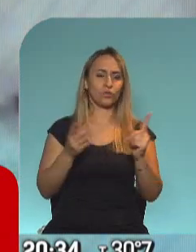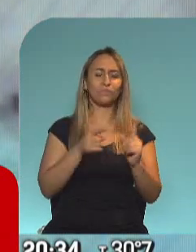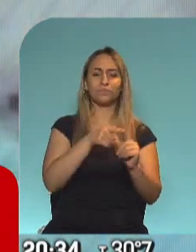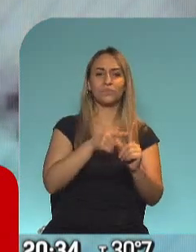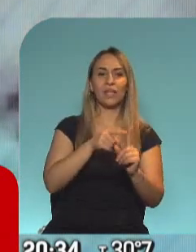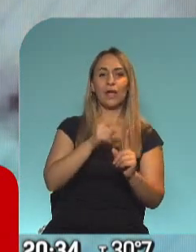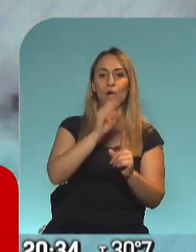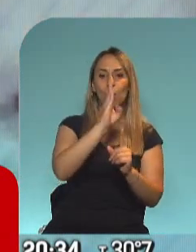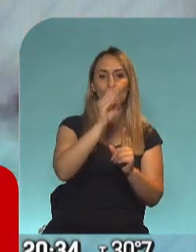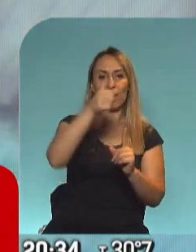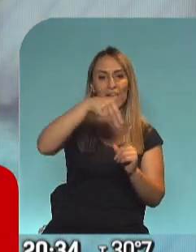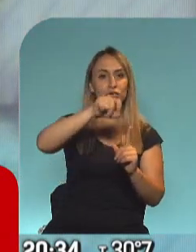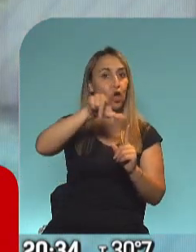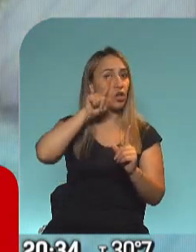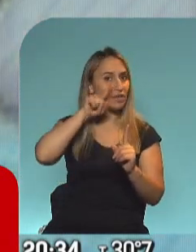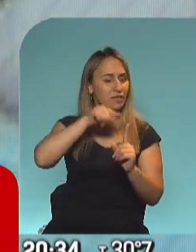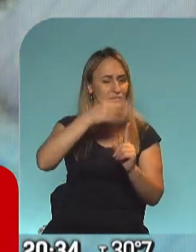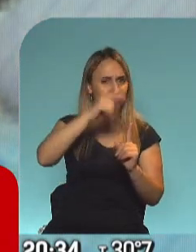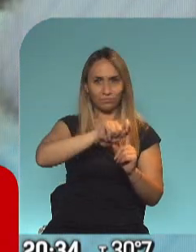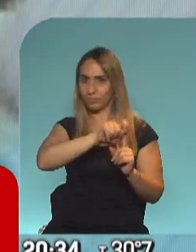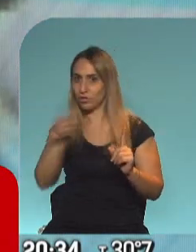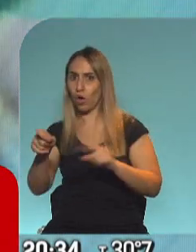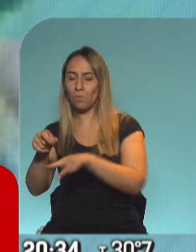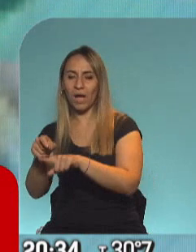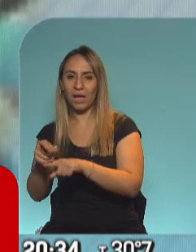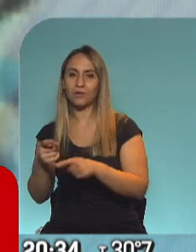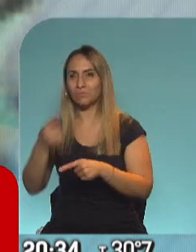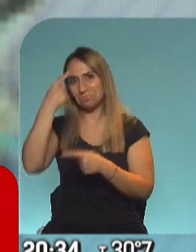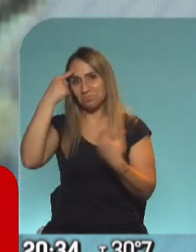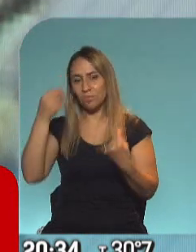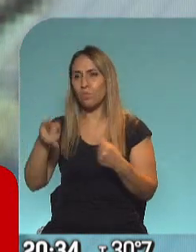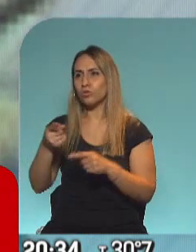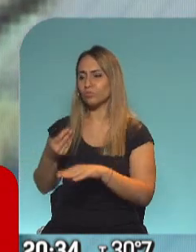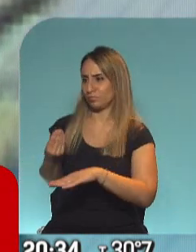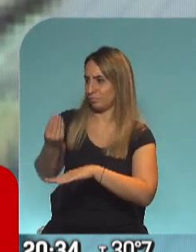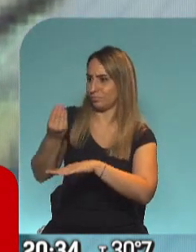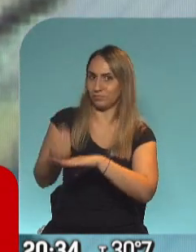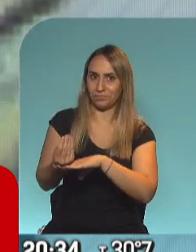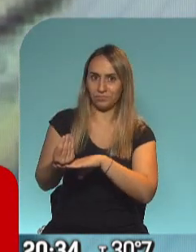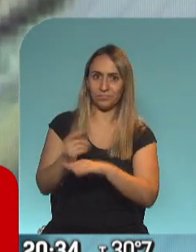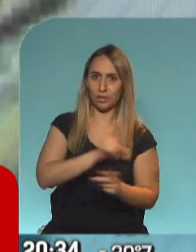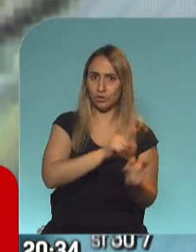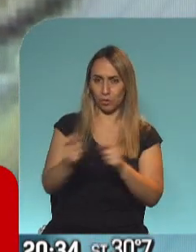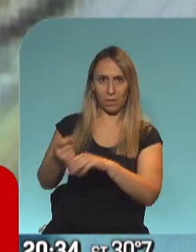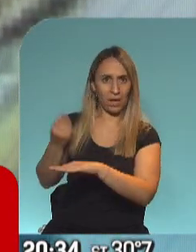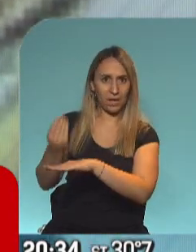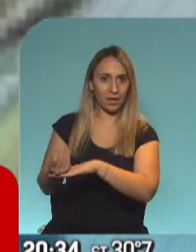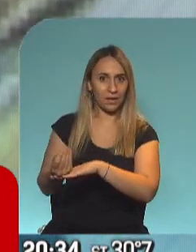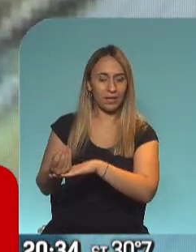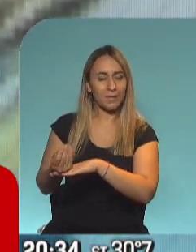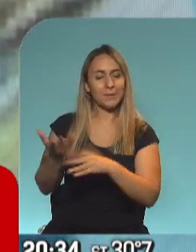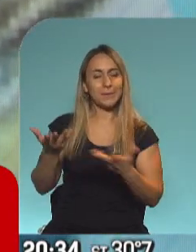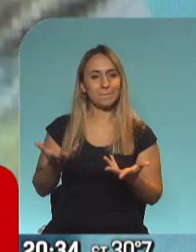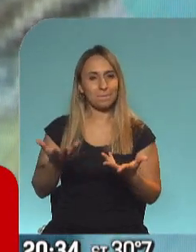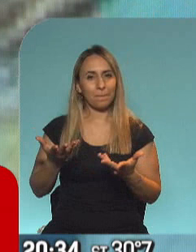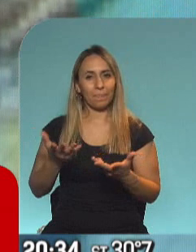Alejandro Banoli. Te pregunto cuál fue la prioridad al momento de tu asunción y en este tiempo, o en